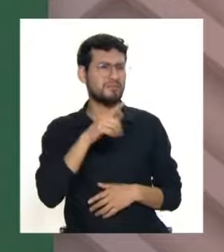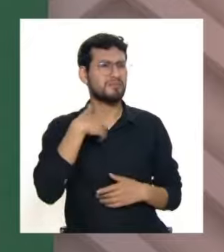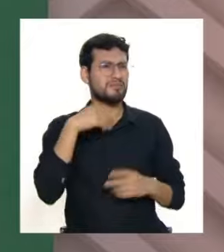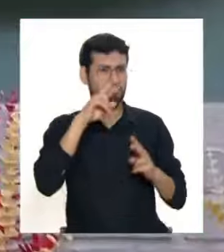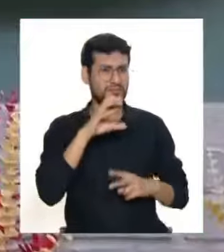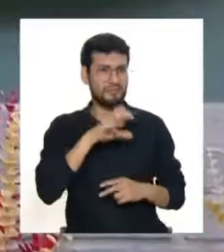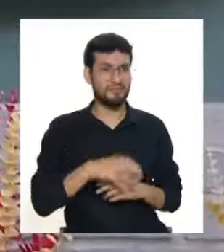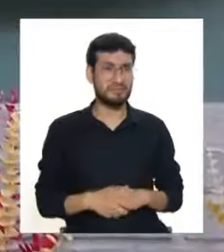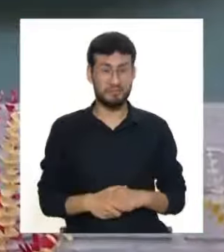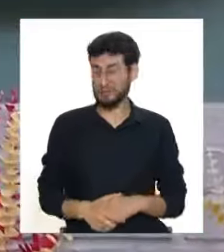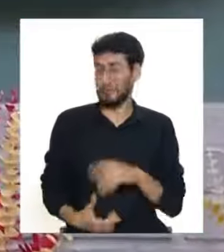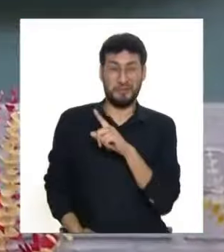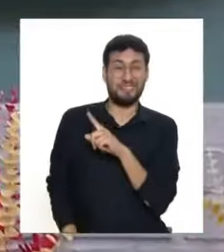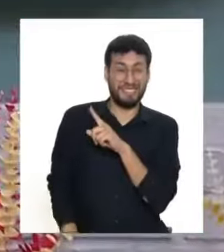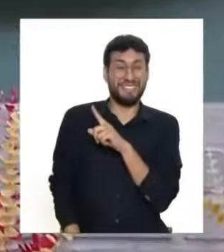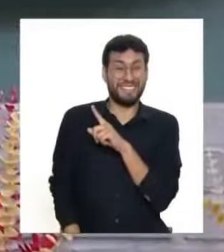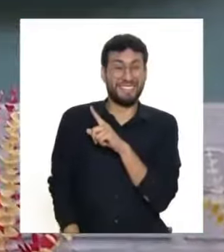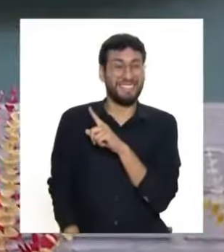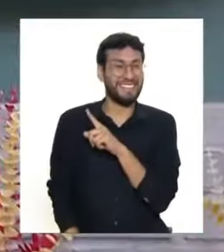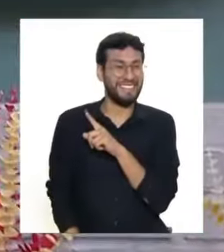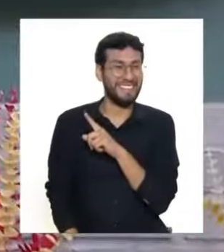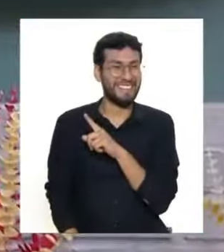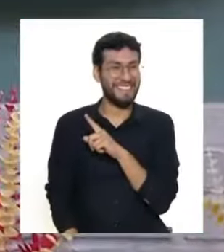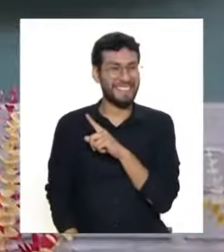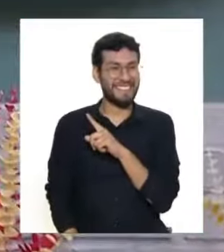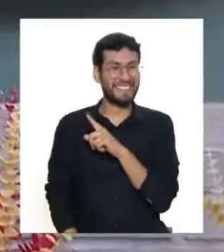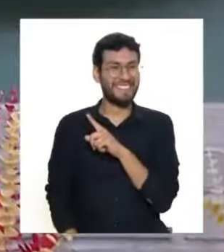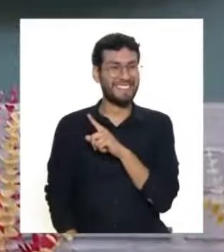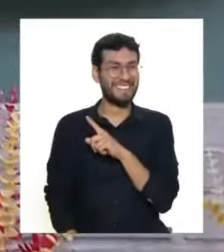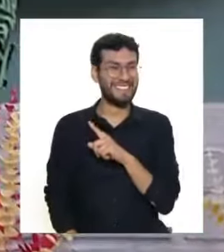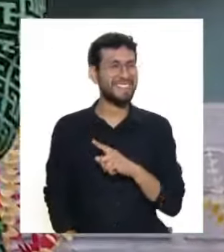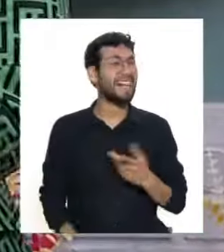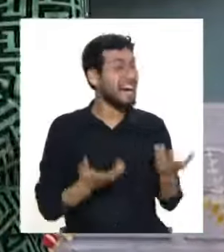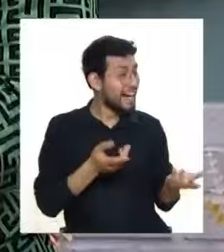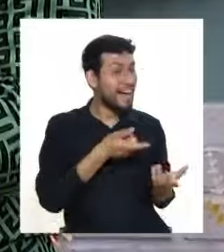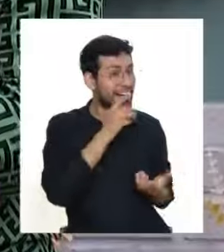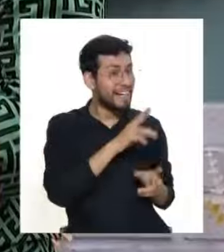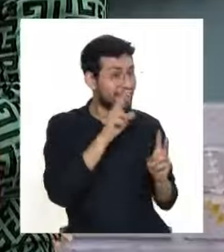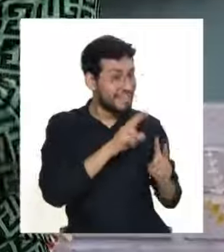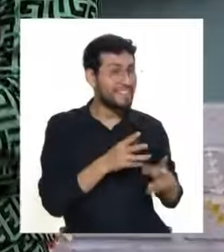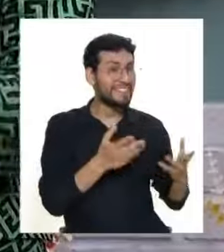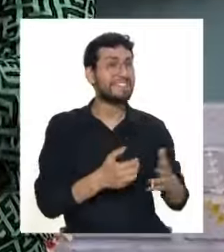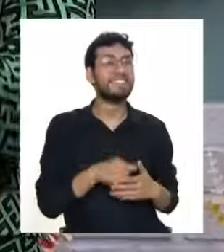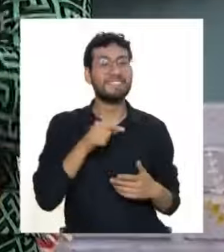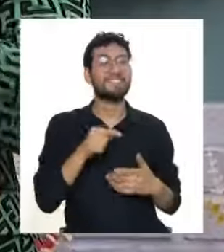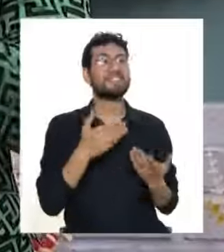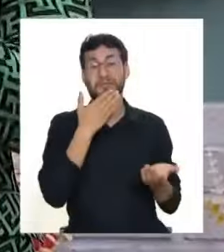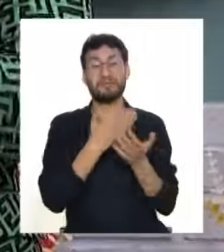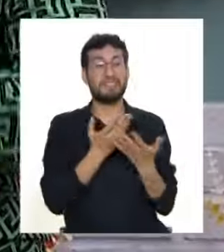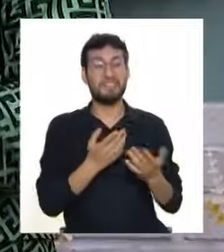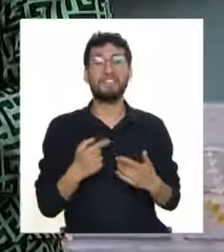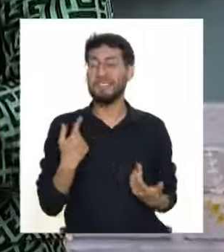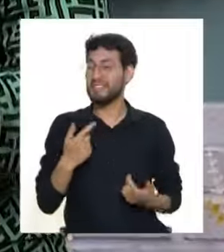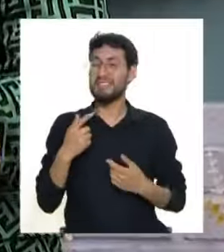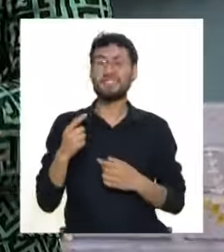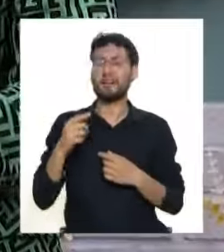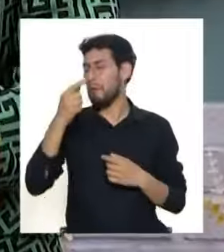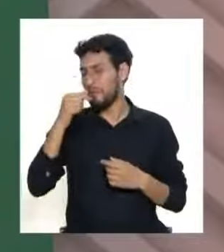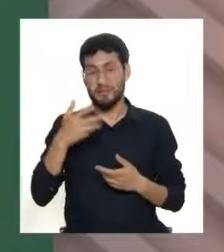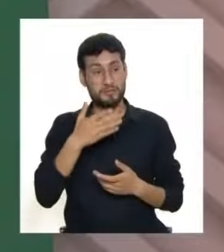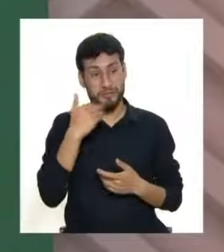vitamina C. ¡Ay, Jesús! Ya, lo dije, lo advertí. Oye, pero en vez de tomar estas vitaminas para el resfrío, que no son procesadas,